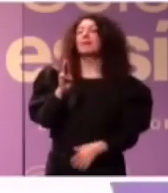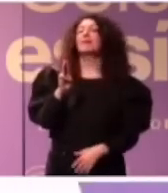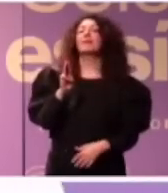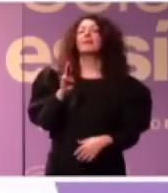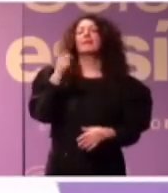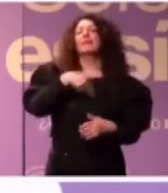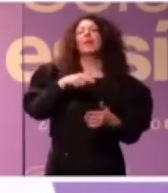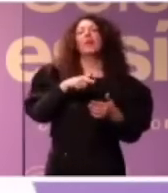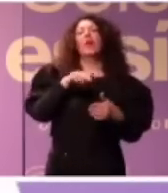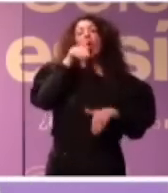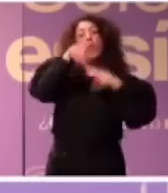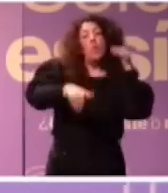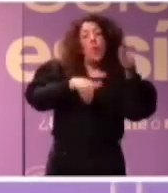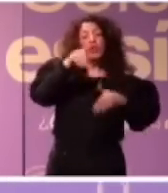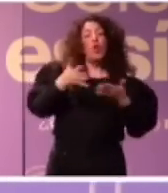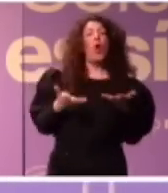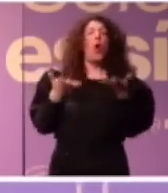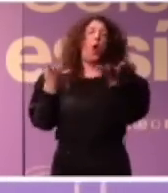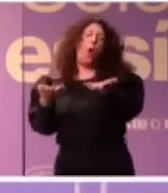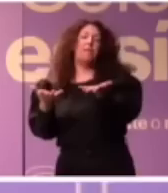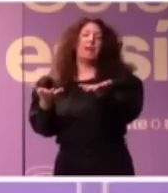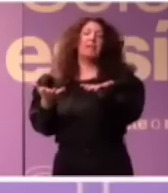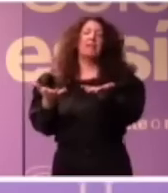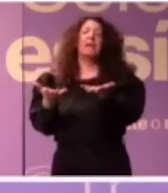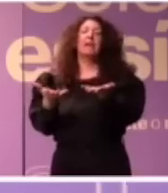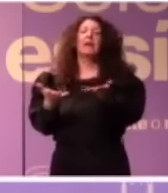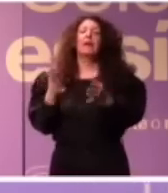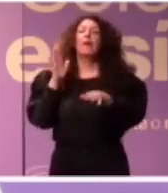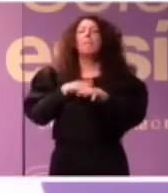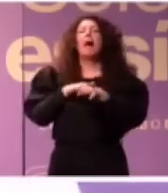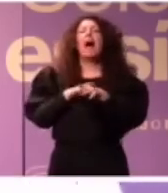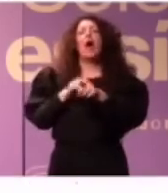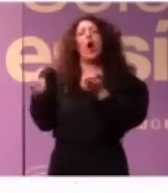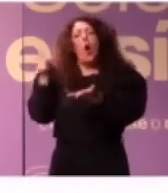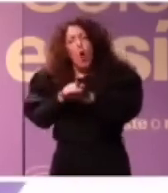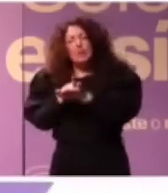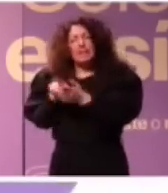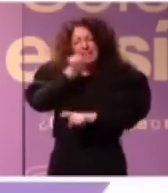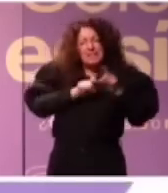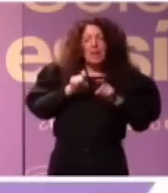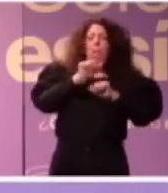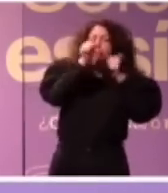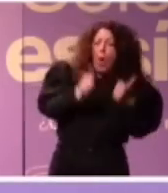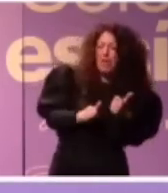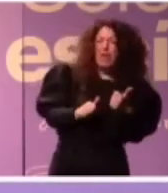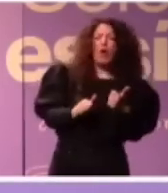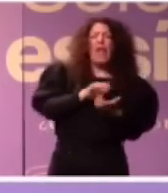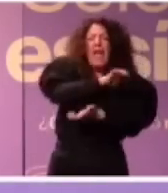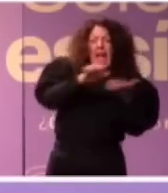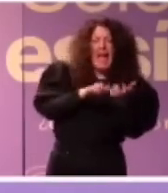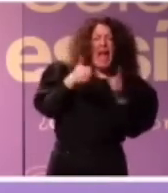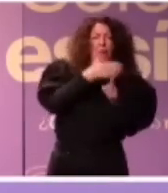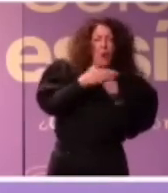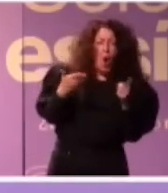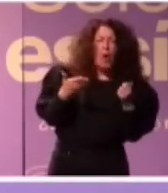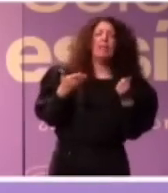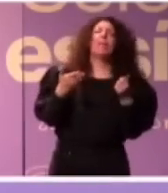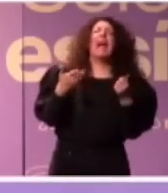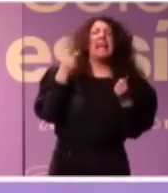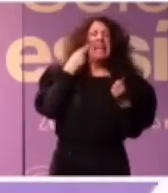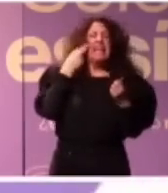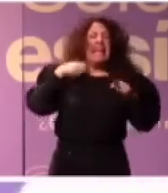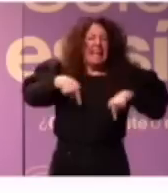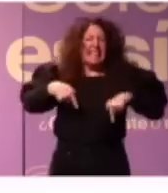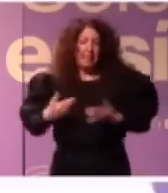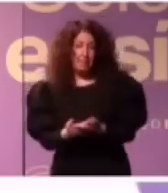ofreciendo sus votos para quien le quiera escuchar, para volver al modelo de la violencia o la intimidación. Ese partido que, como decía Yone,